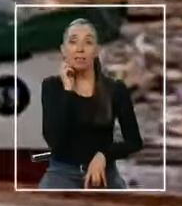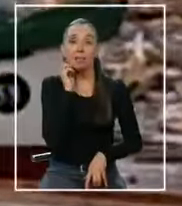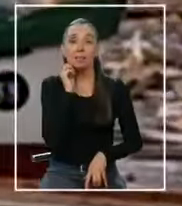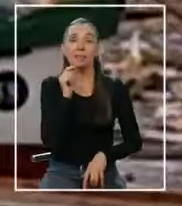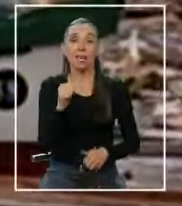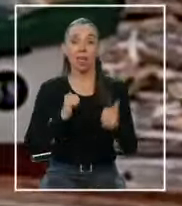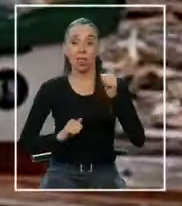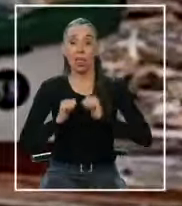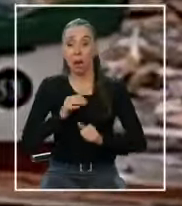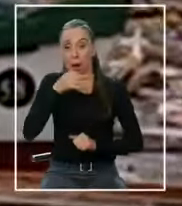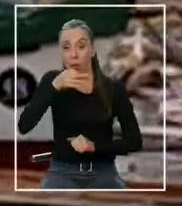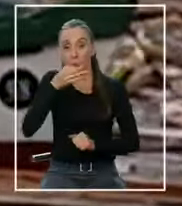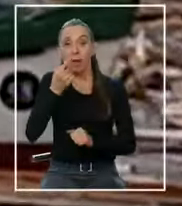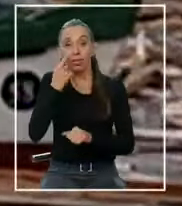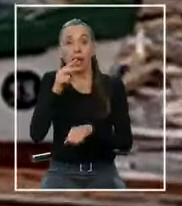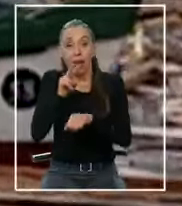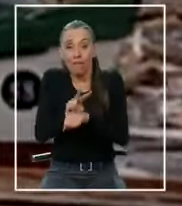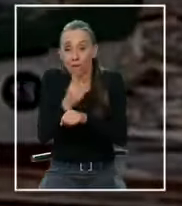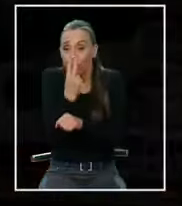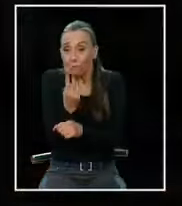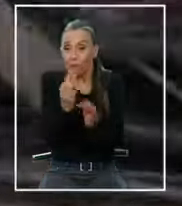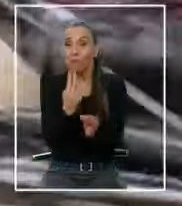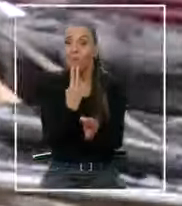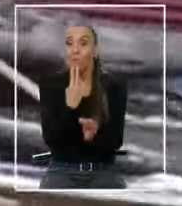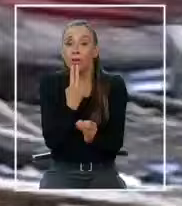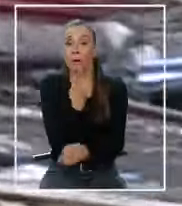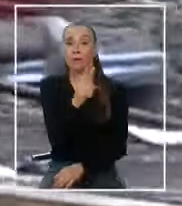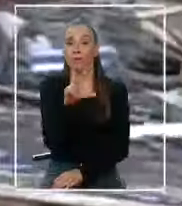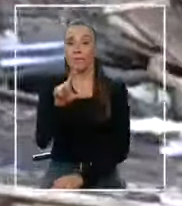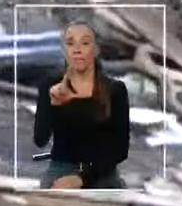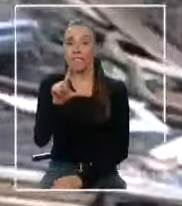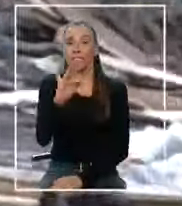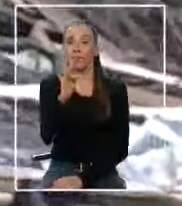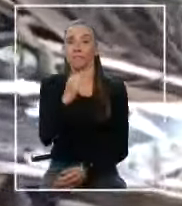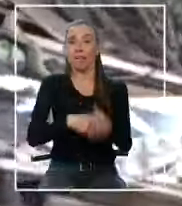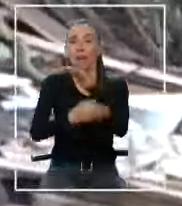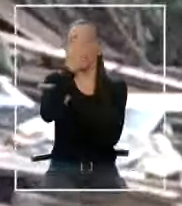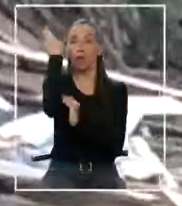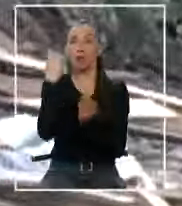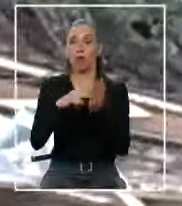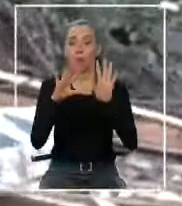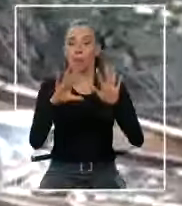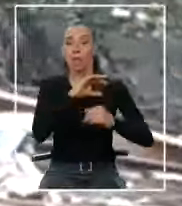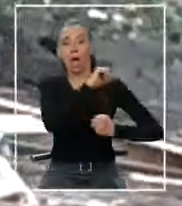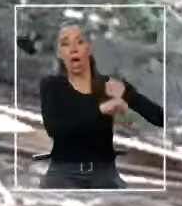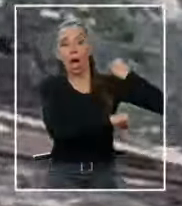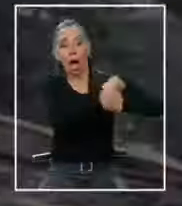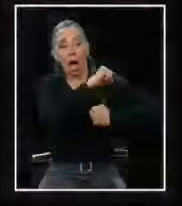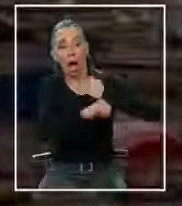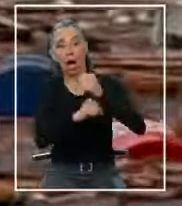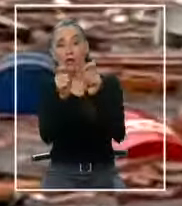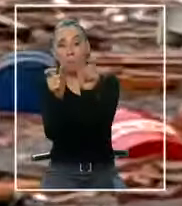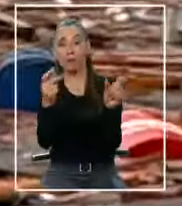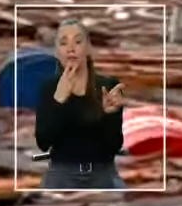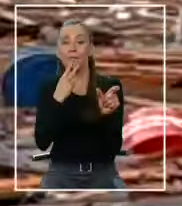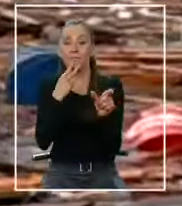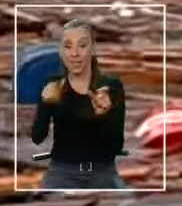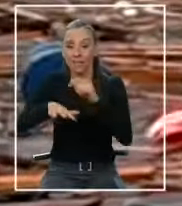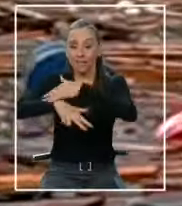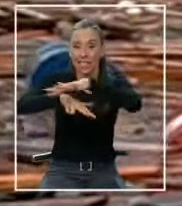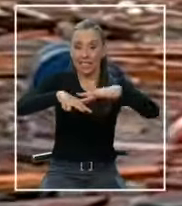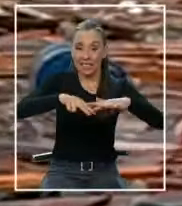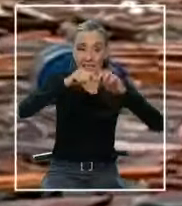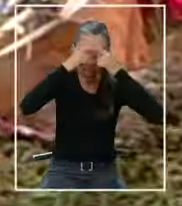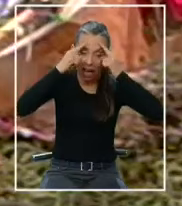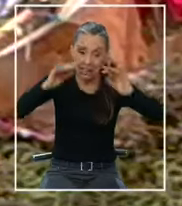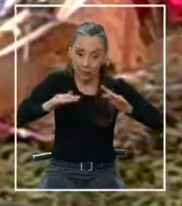Es el dramático testimonio de lo ocurrido el pasado 27 de febrero del 2010. Con los años, el esfuerzo de los isleños de a poco